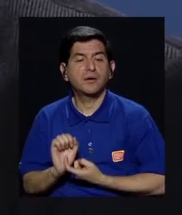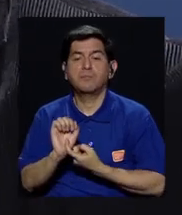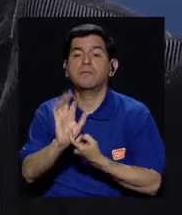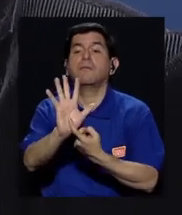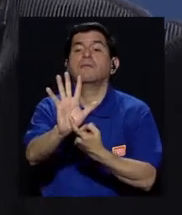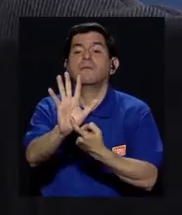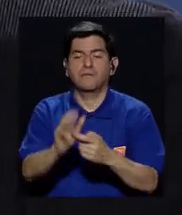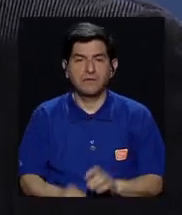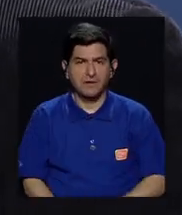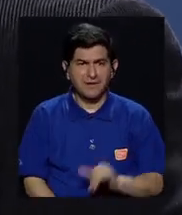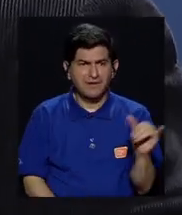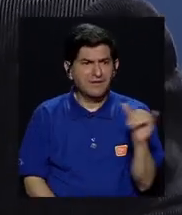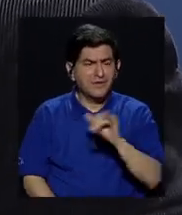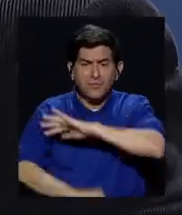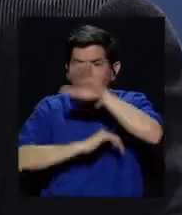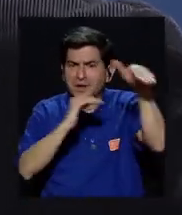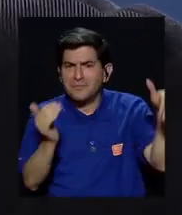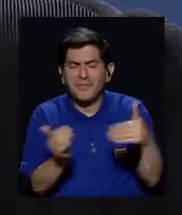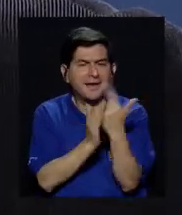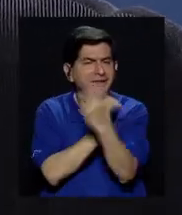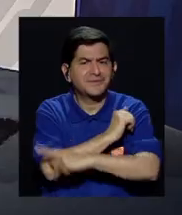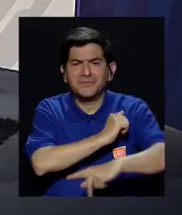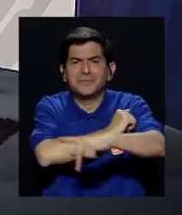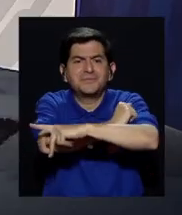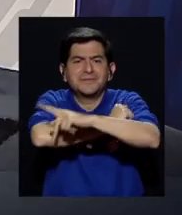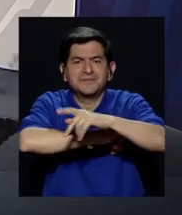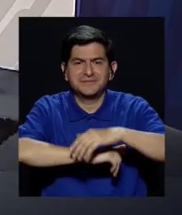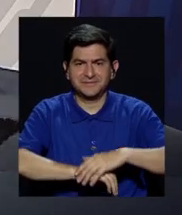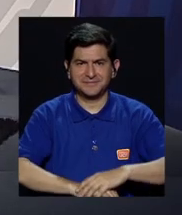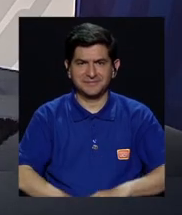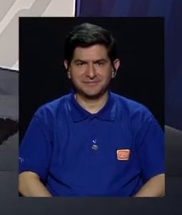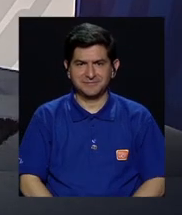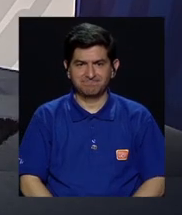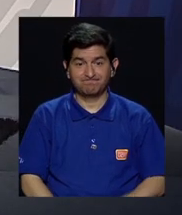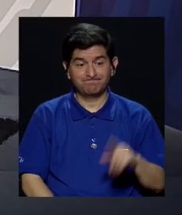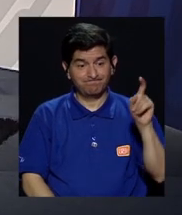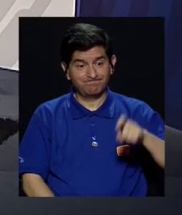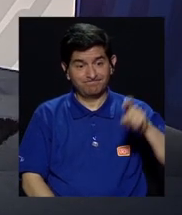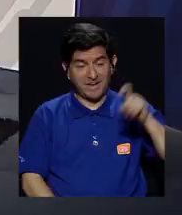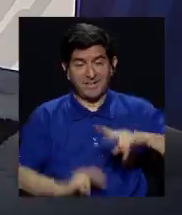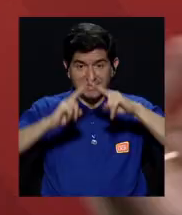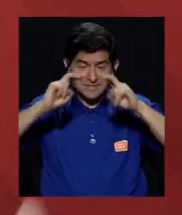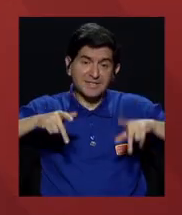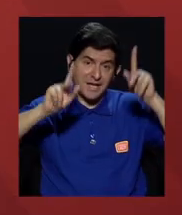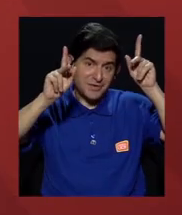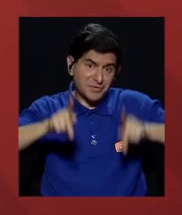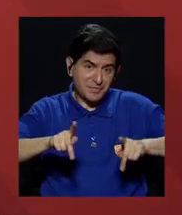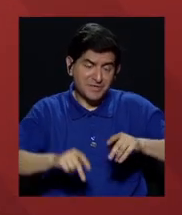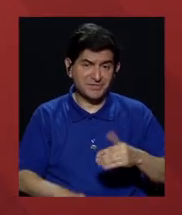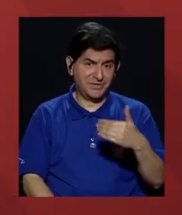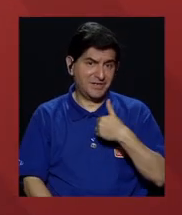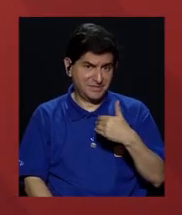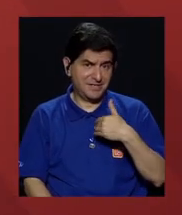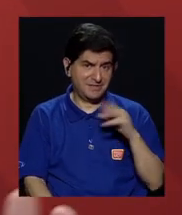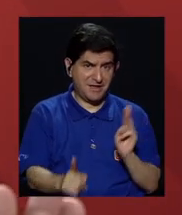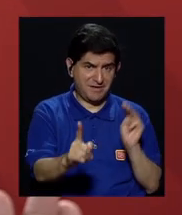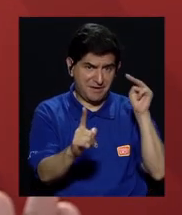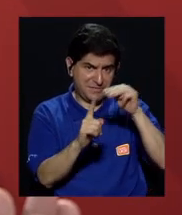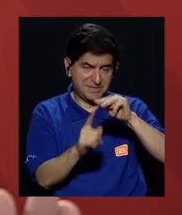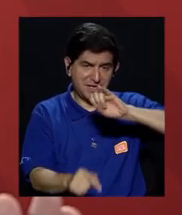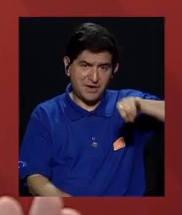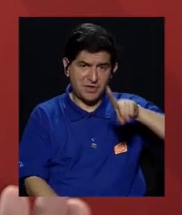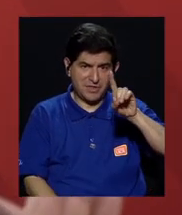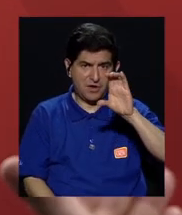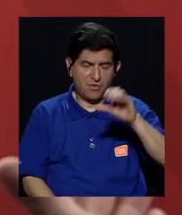que le han hecho es de todo el territorio nacional tendríamos que ver si la gente está que reciben los mensajes